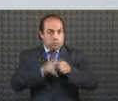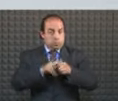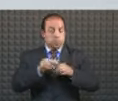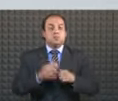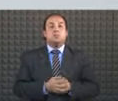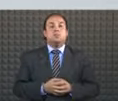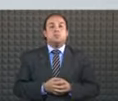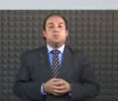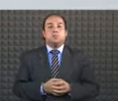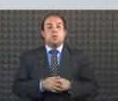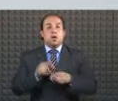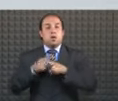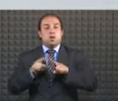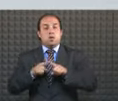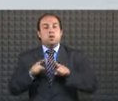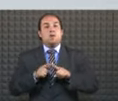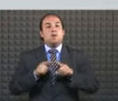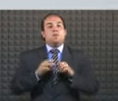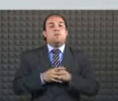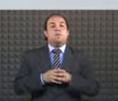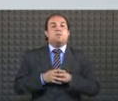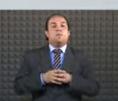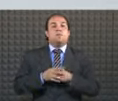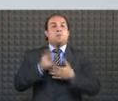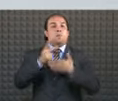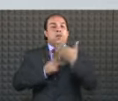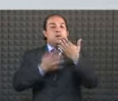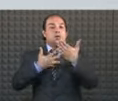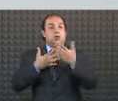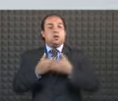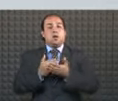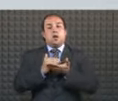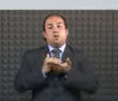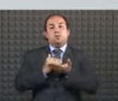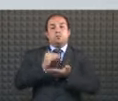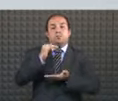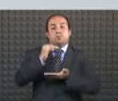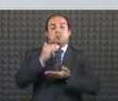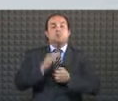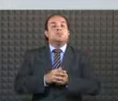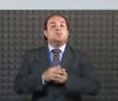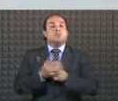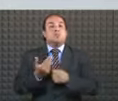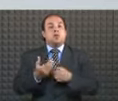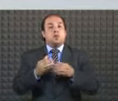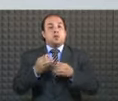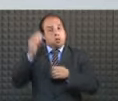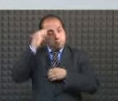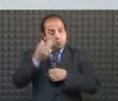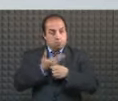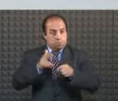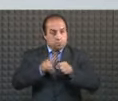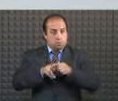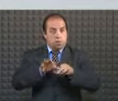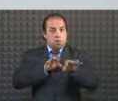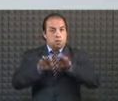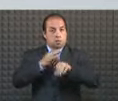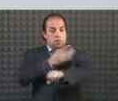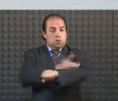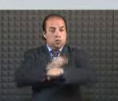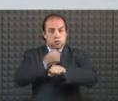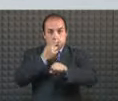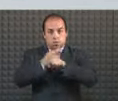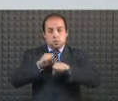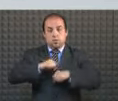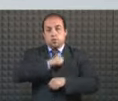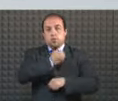con los distintos mecanismos que tenemos, aumento en las camas de hospitalización, el trabajo coordinado de la Secretaría de Salud con